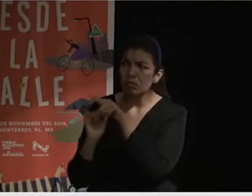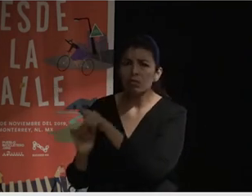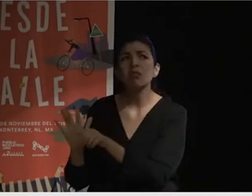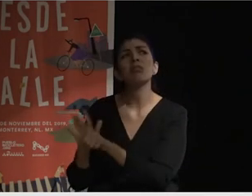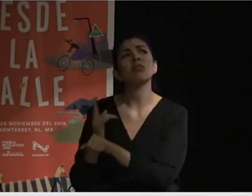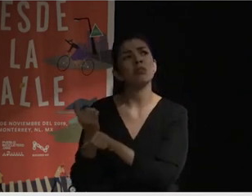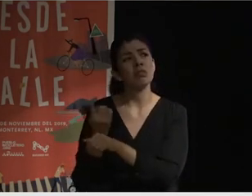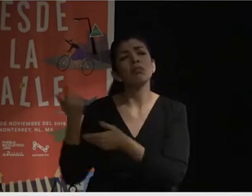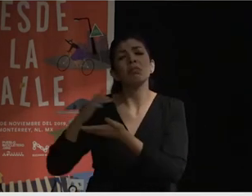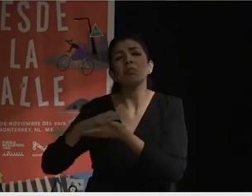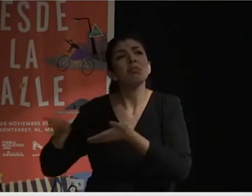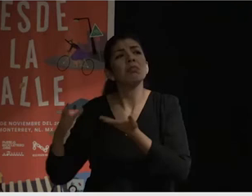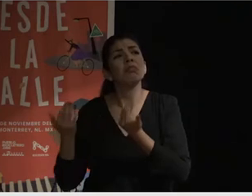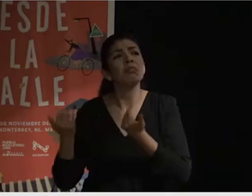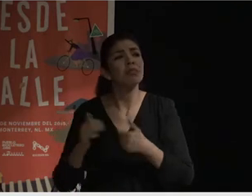¿no?